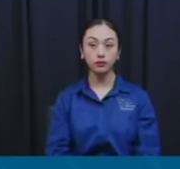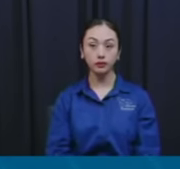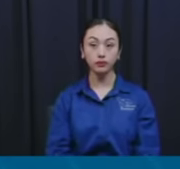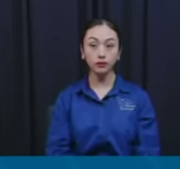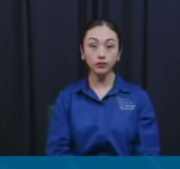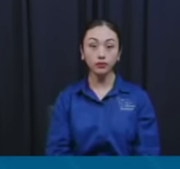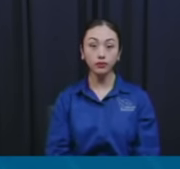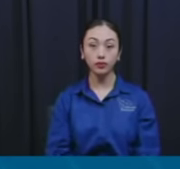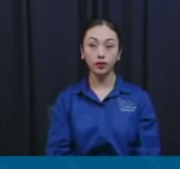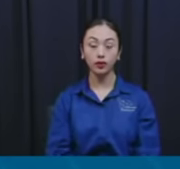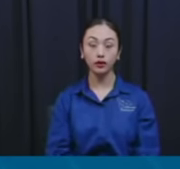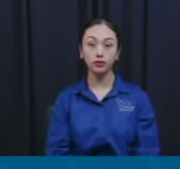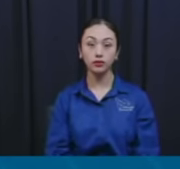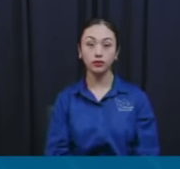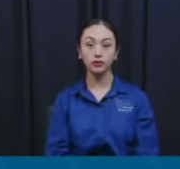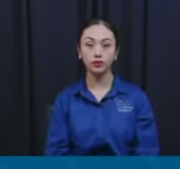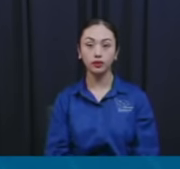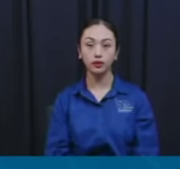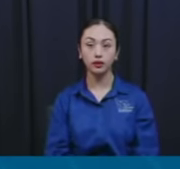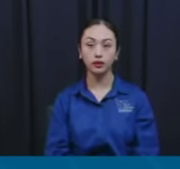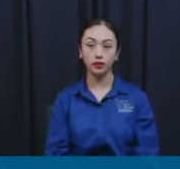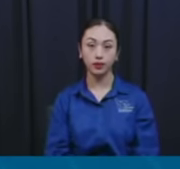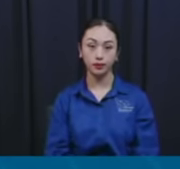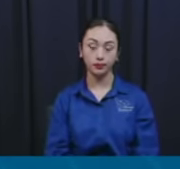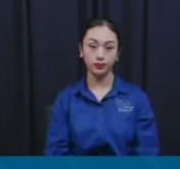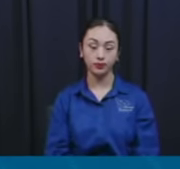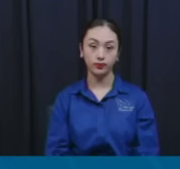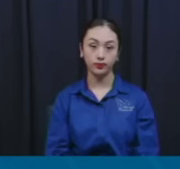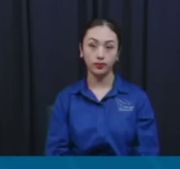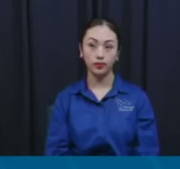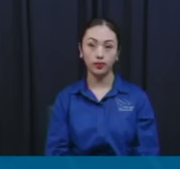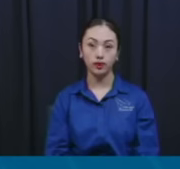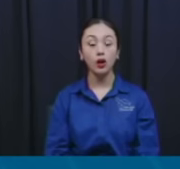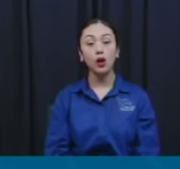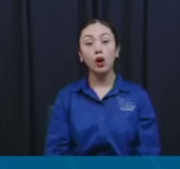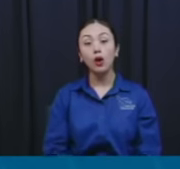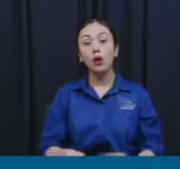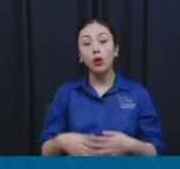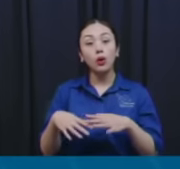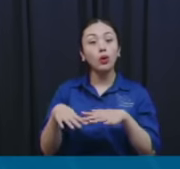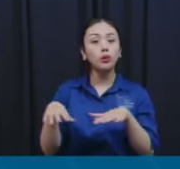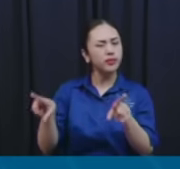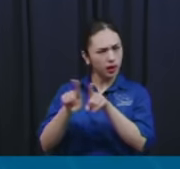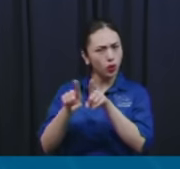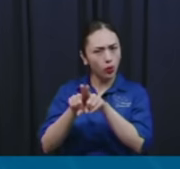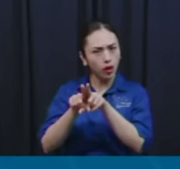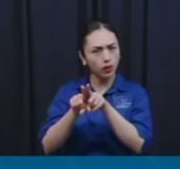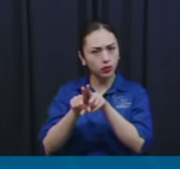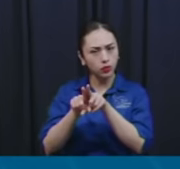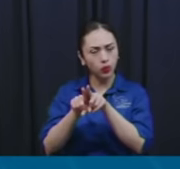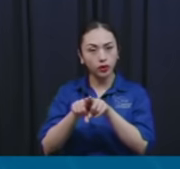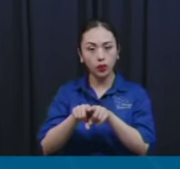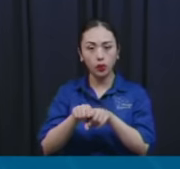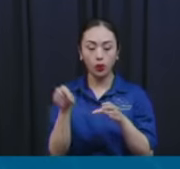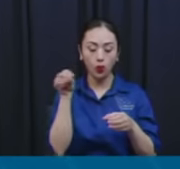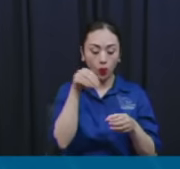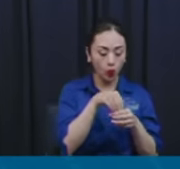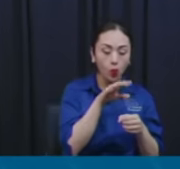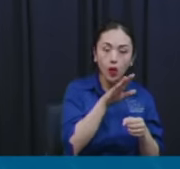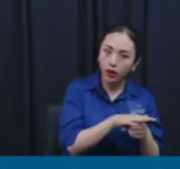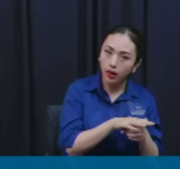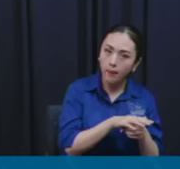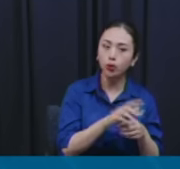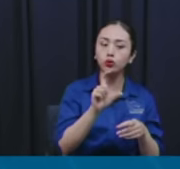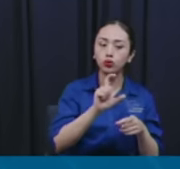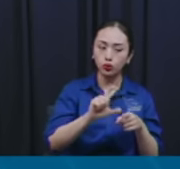Ay Sí hermano yo guardo todos los tickets de capicúa que me salieron cuando tenía novia Hala usted no